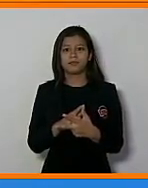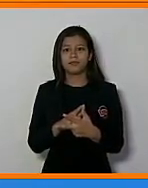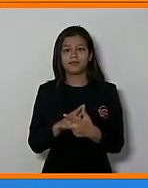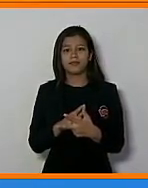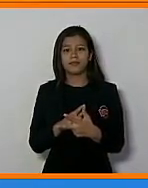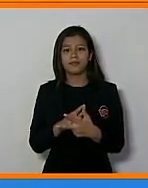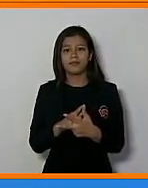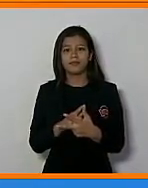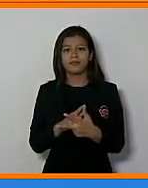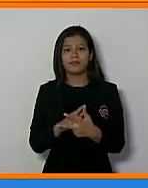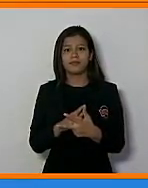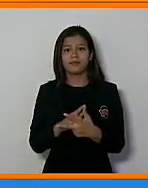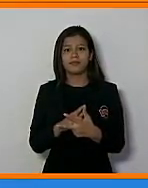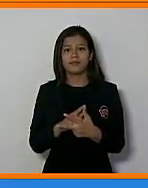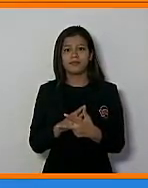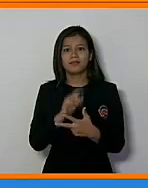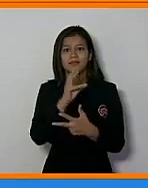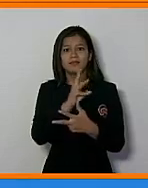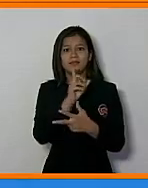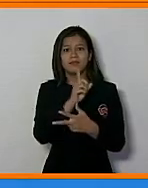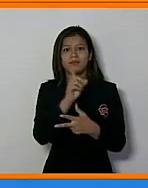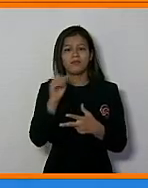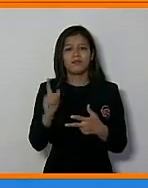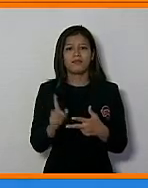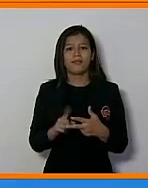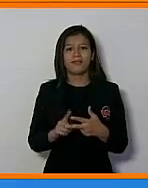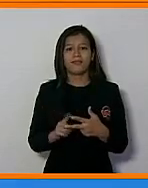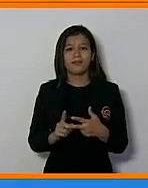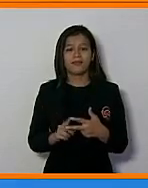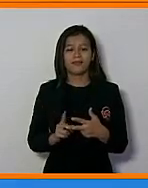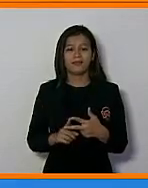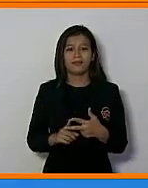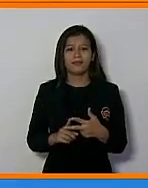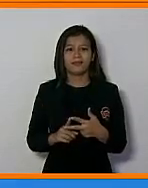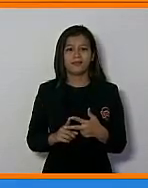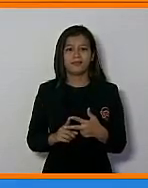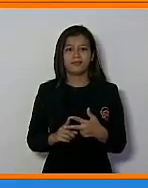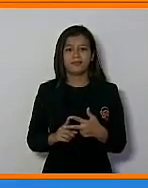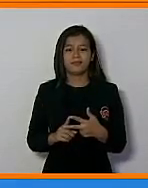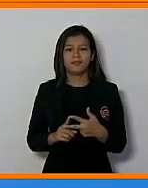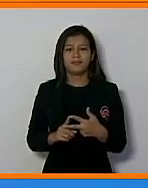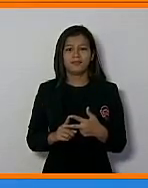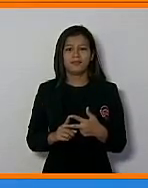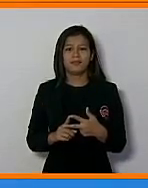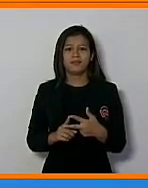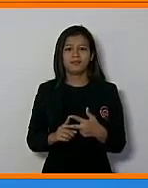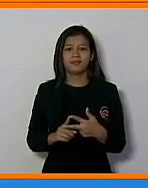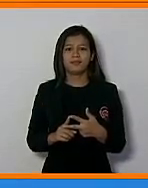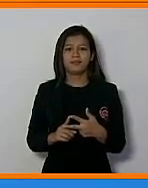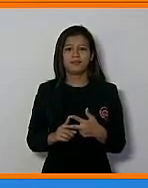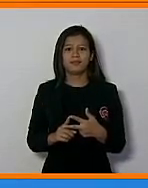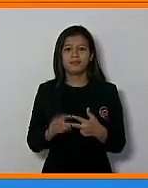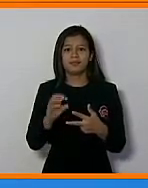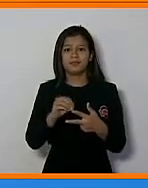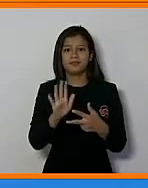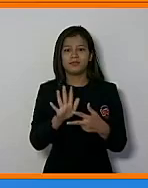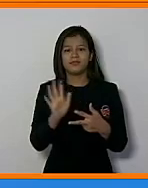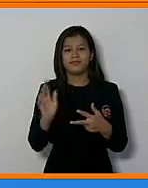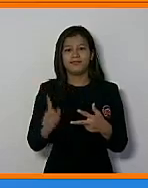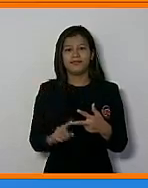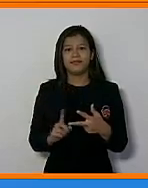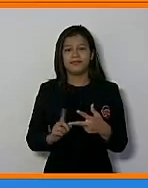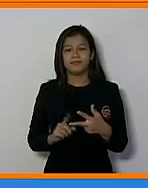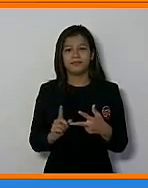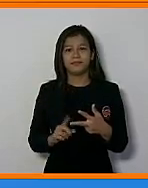Porque este es el 61. Segundo número ganador, atentos. Este es el 05. Tercer